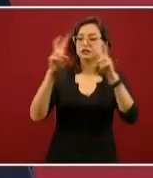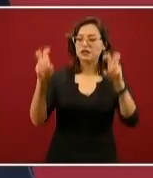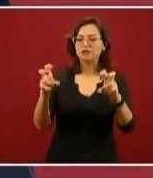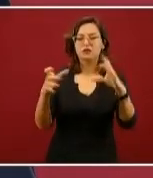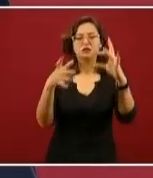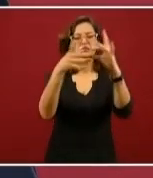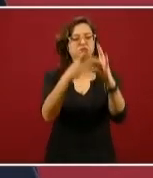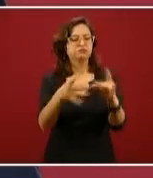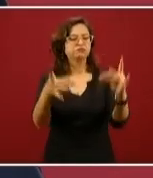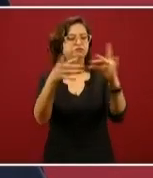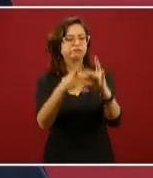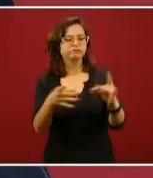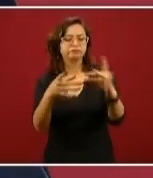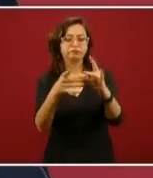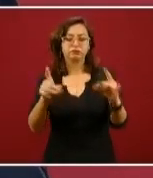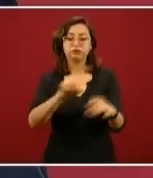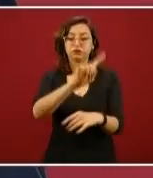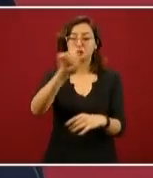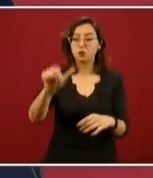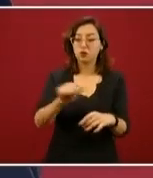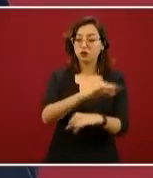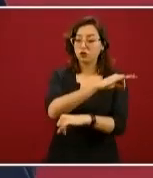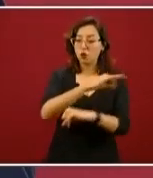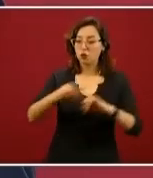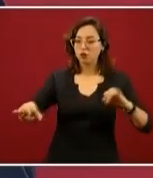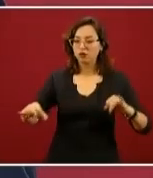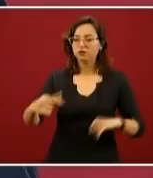de esas fortalezas